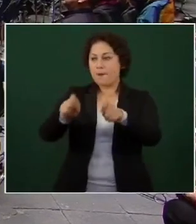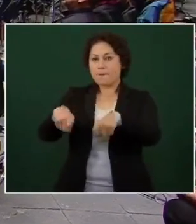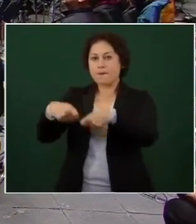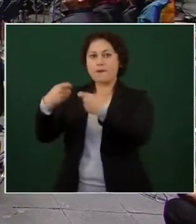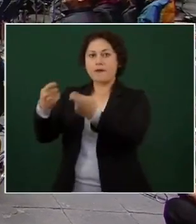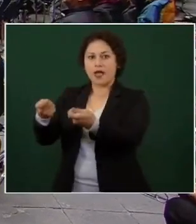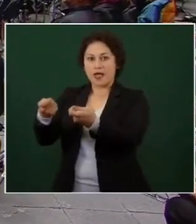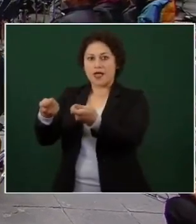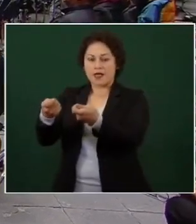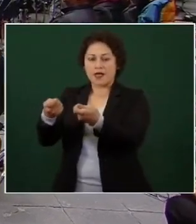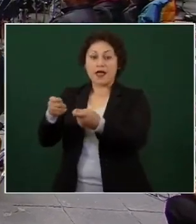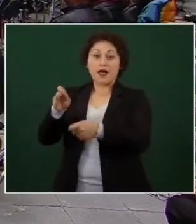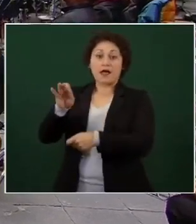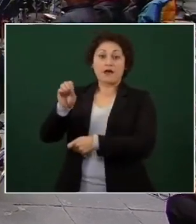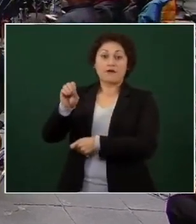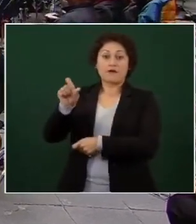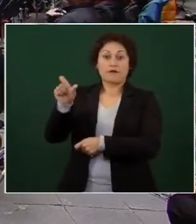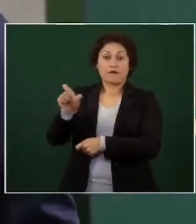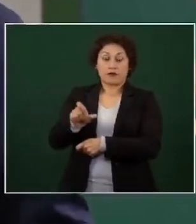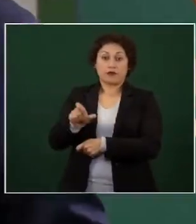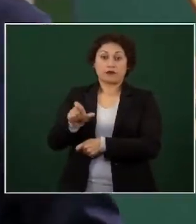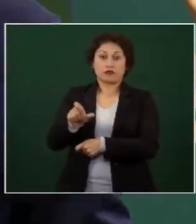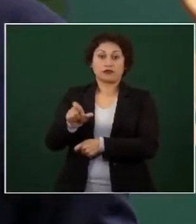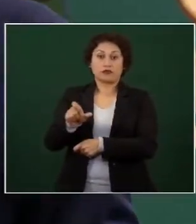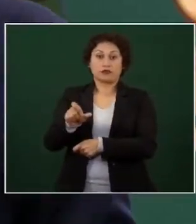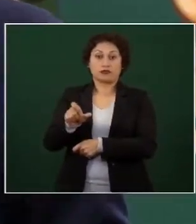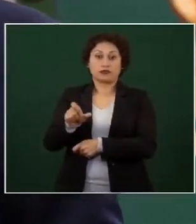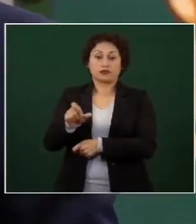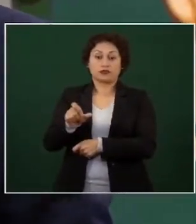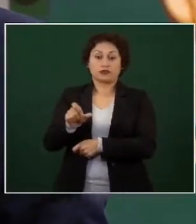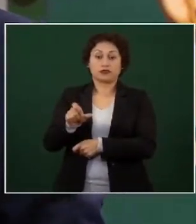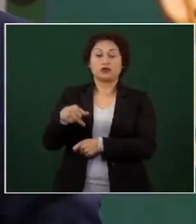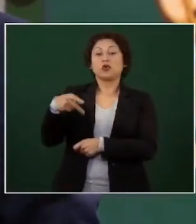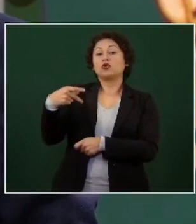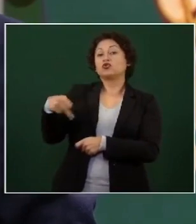sus familiares fueron afectados,